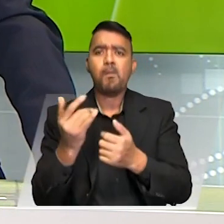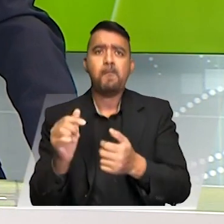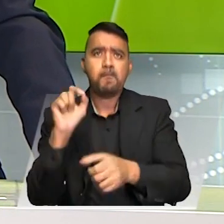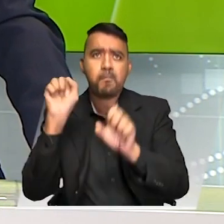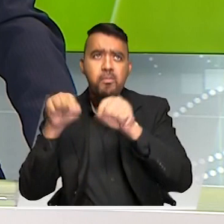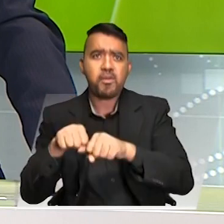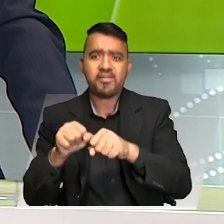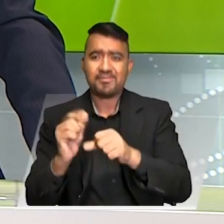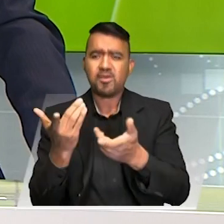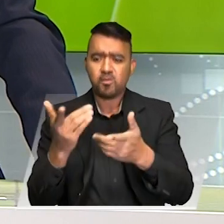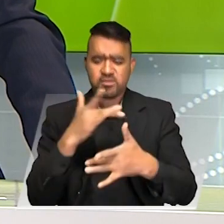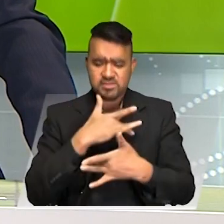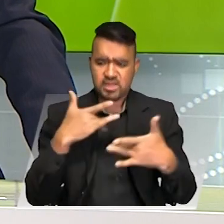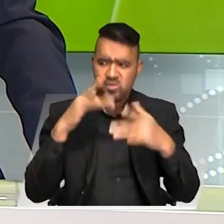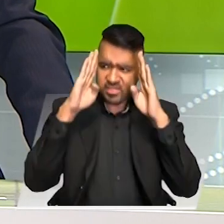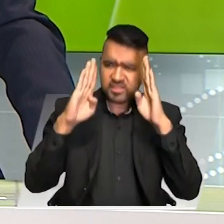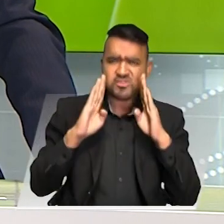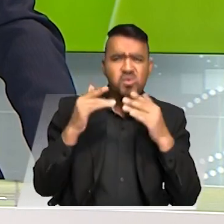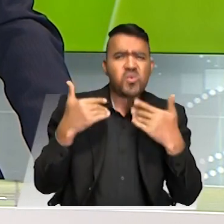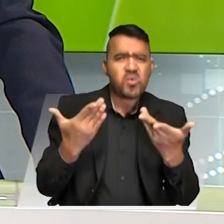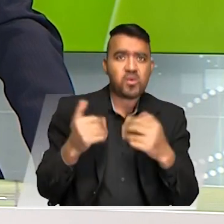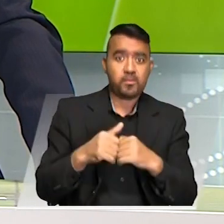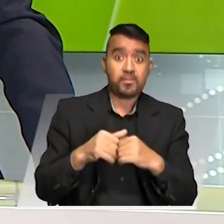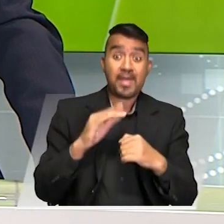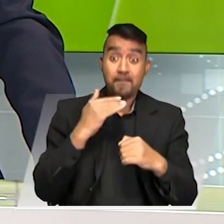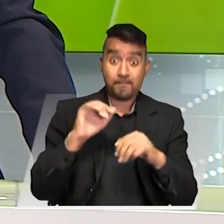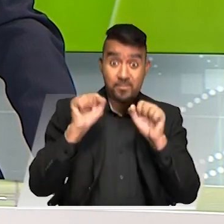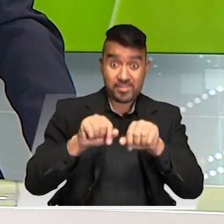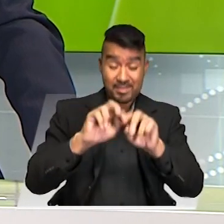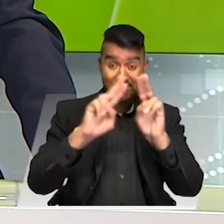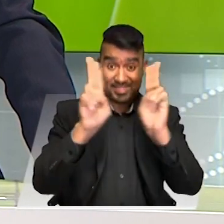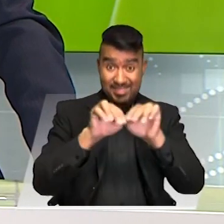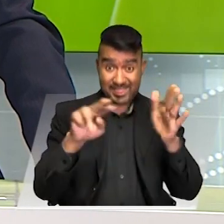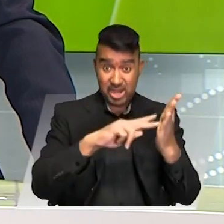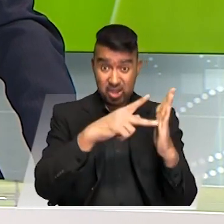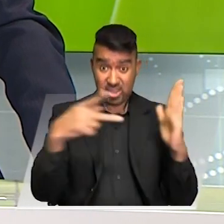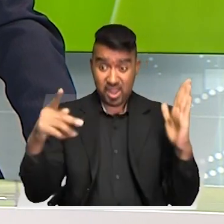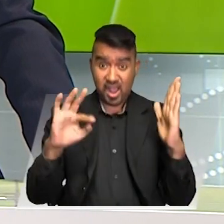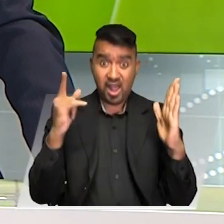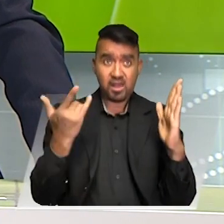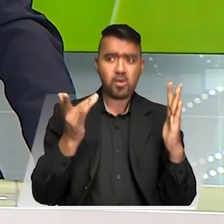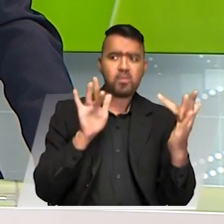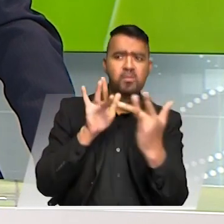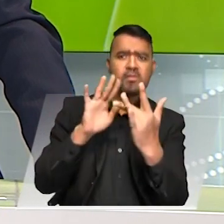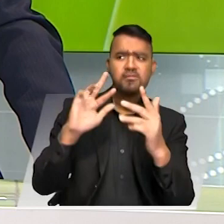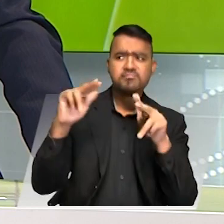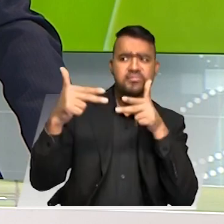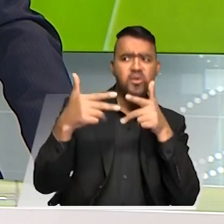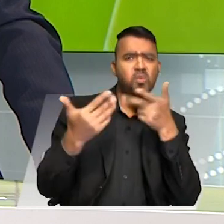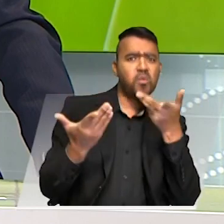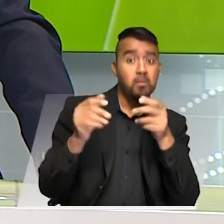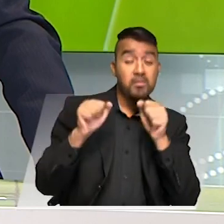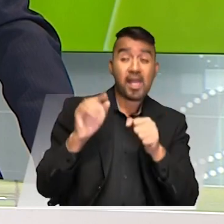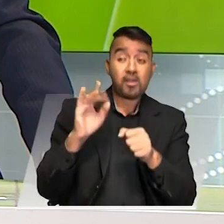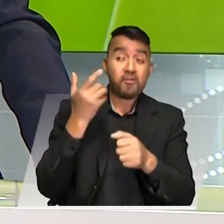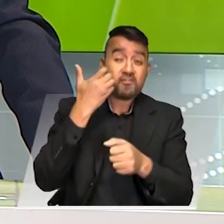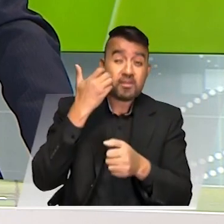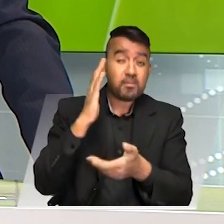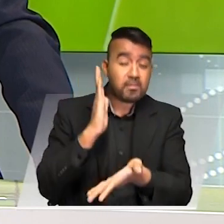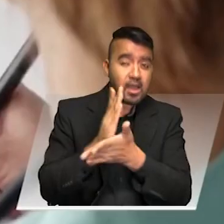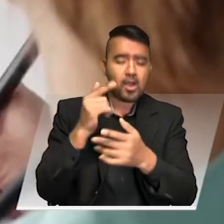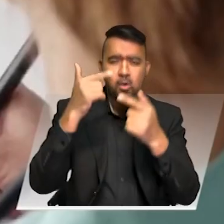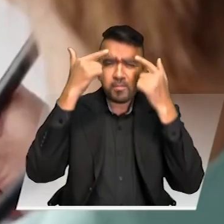inteligencia artificial que ayuda en la toma de decisiones médicas para la detección, atención y tratamiento de enfermedades